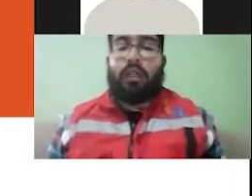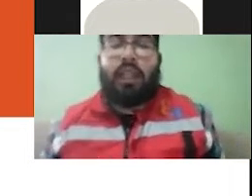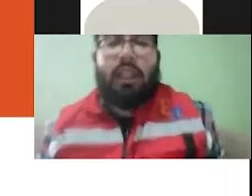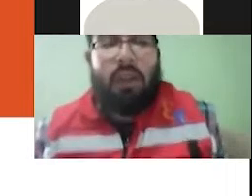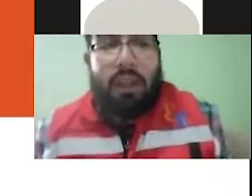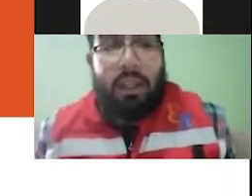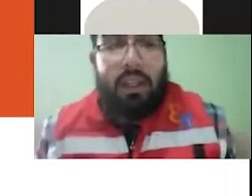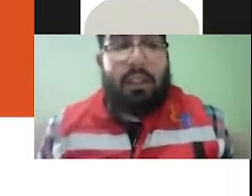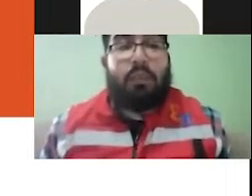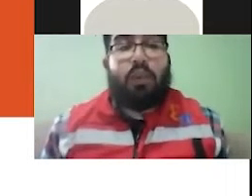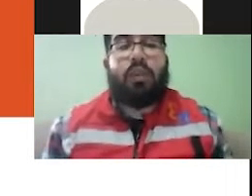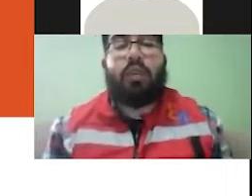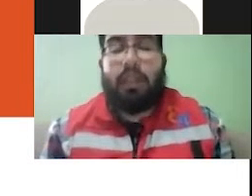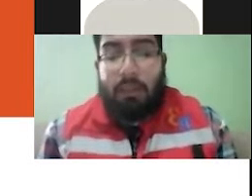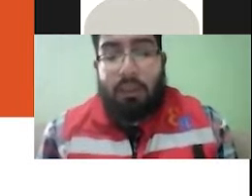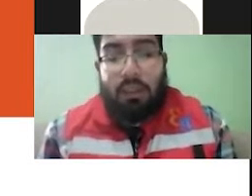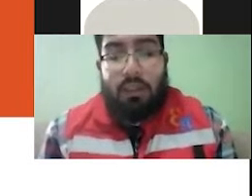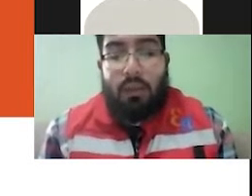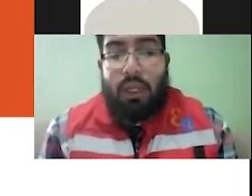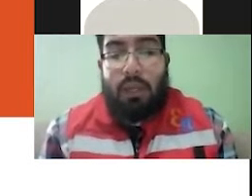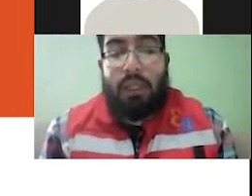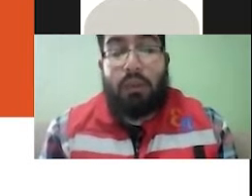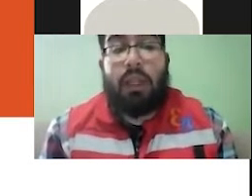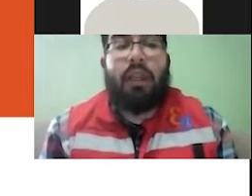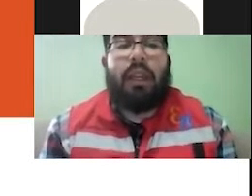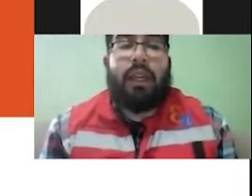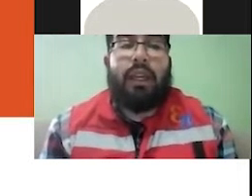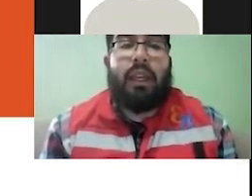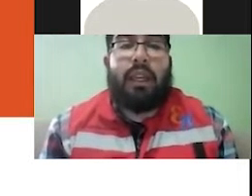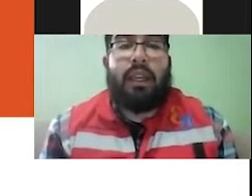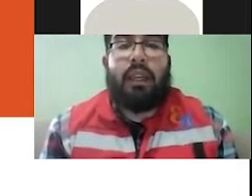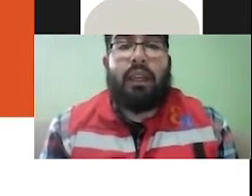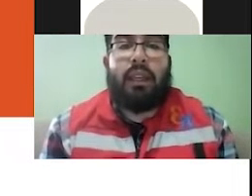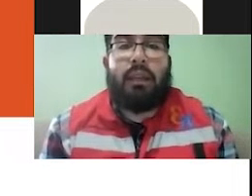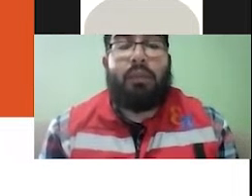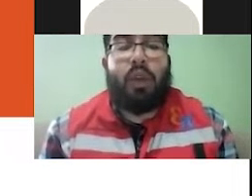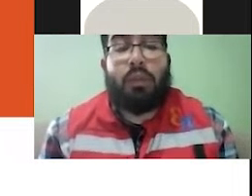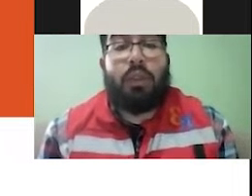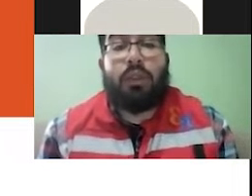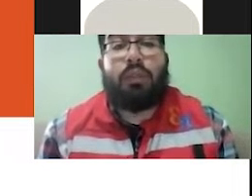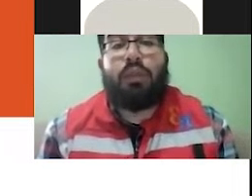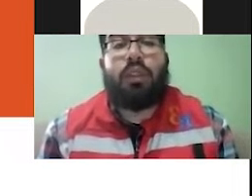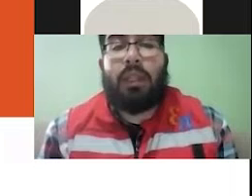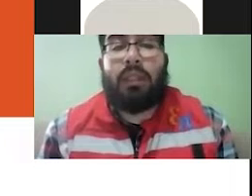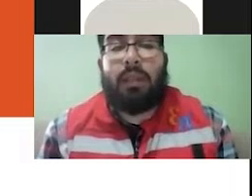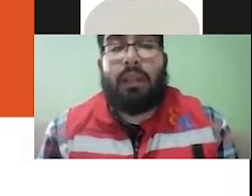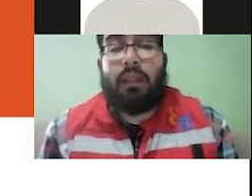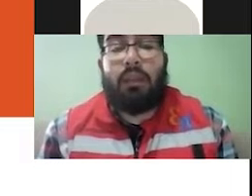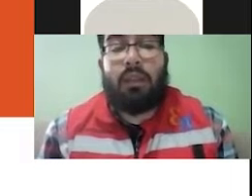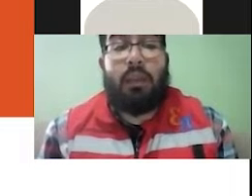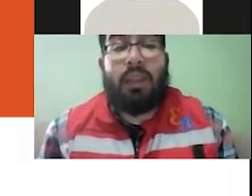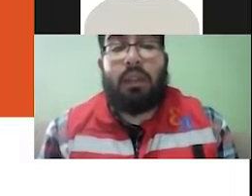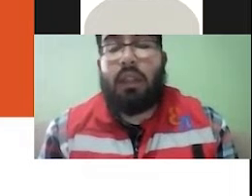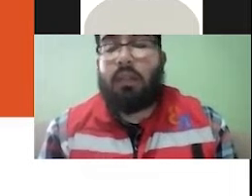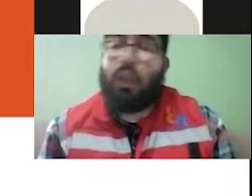vamos teniendo en ese punto y vamos haciendo una minuta en la que ponemos todos esos puntos para saber que no se